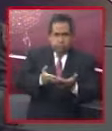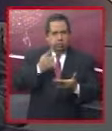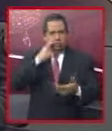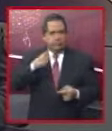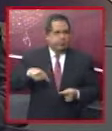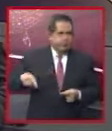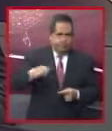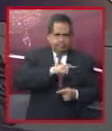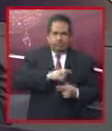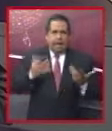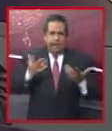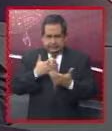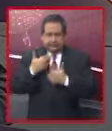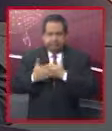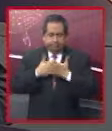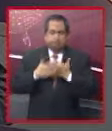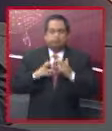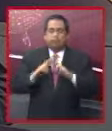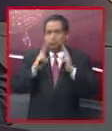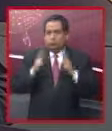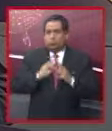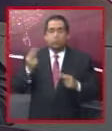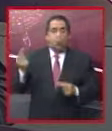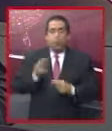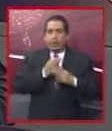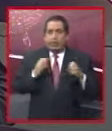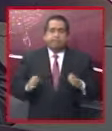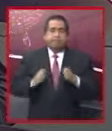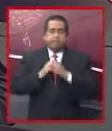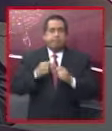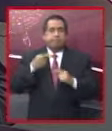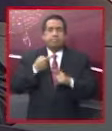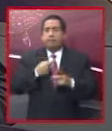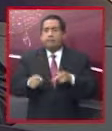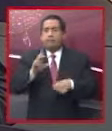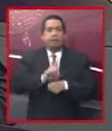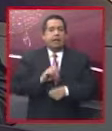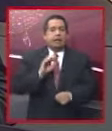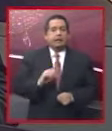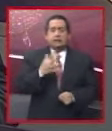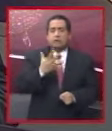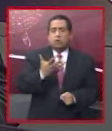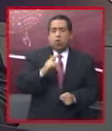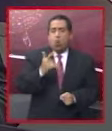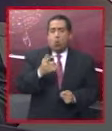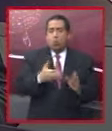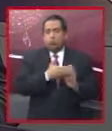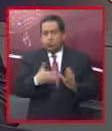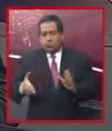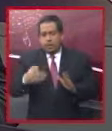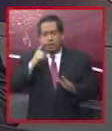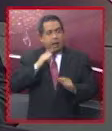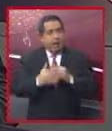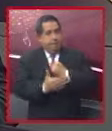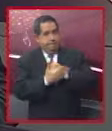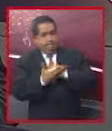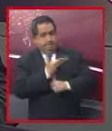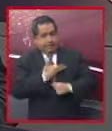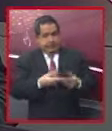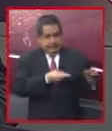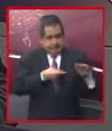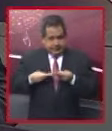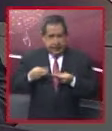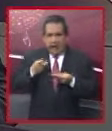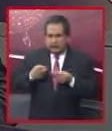ese momento realizar un periodo extraordinario de sesiones, esto a partir del 5 de julio para atender las observaciones hechas por el Ejecutivo Federal a